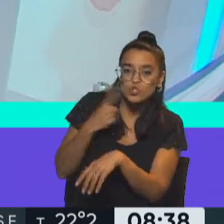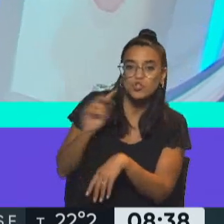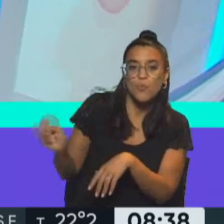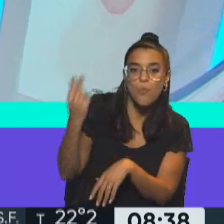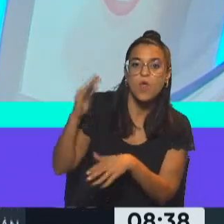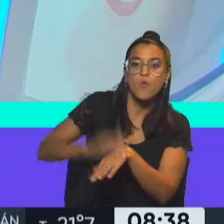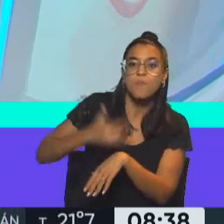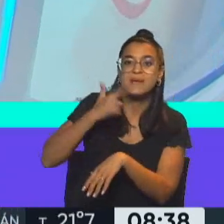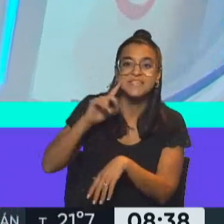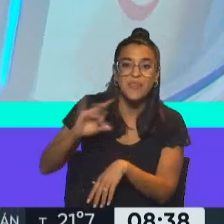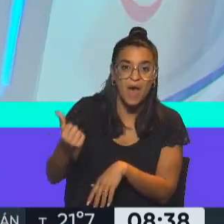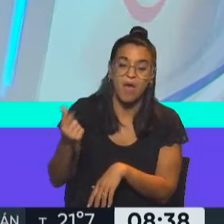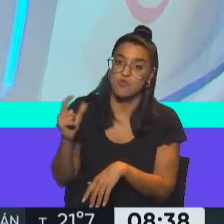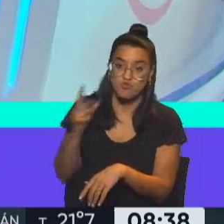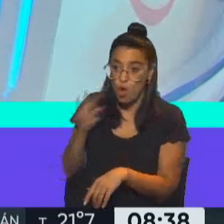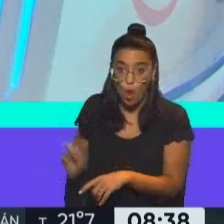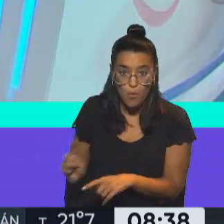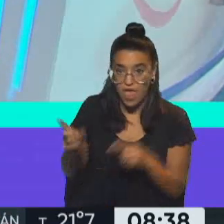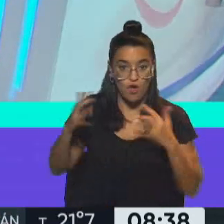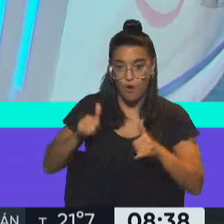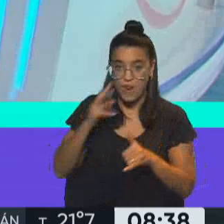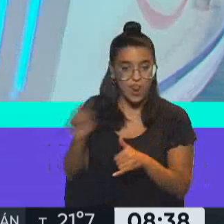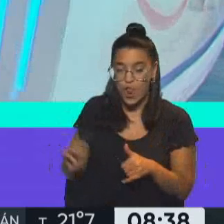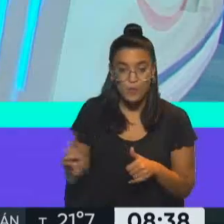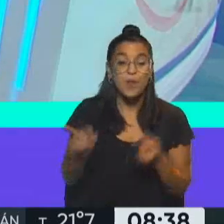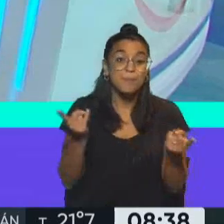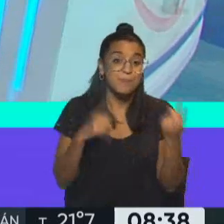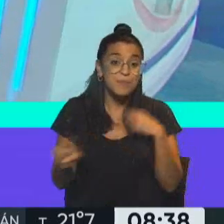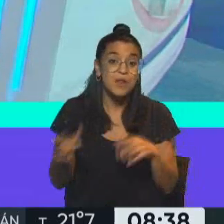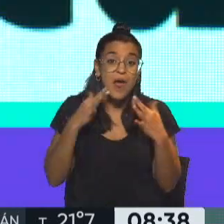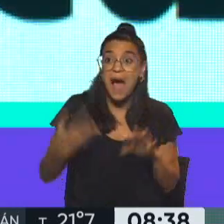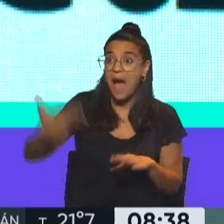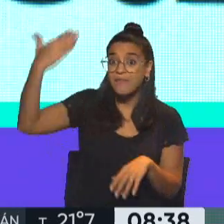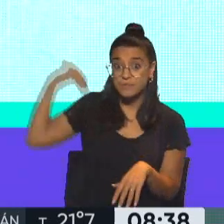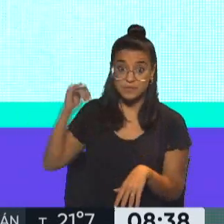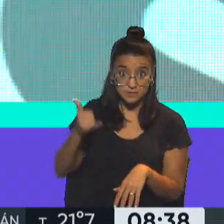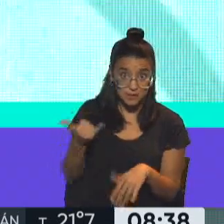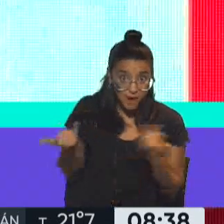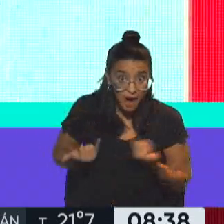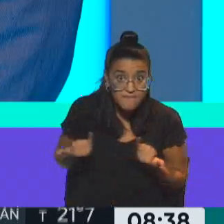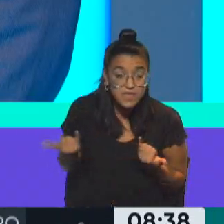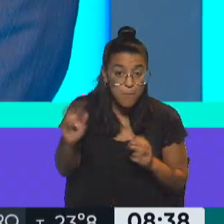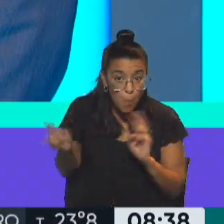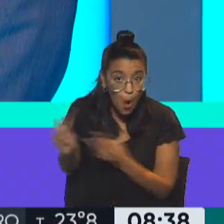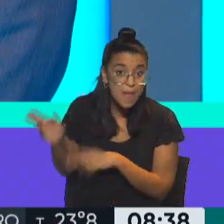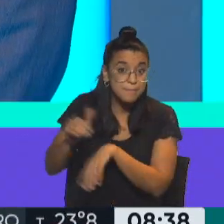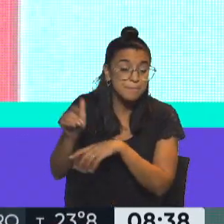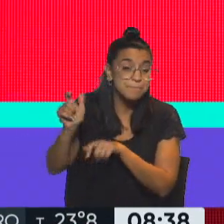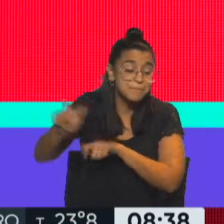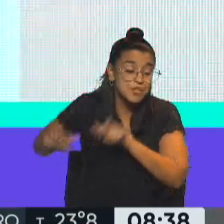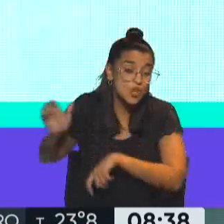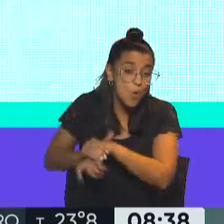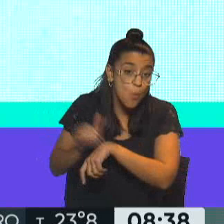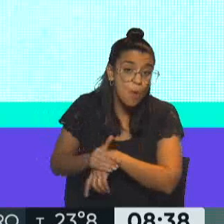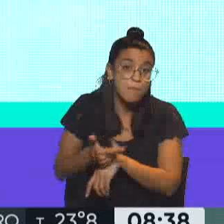morir de sida hay una realidad cotidiana que tiene que ver con que en algún momento eso otro ocurrió es decir cuánto ha cambiado en cantidad